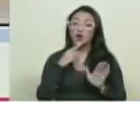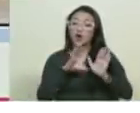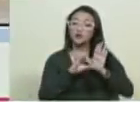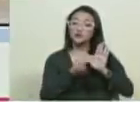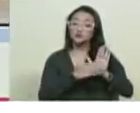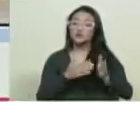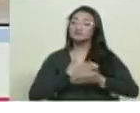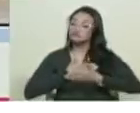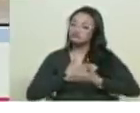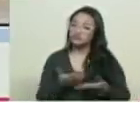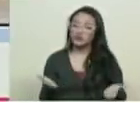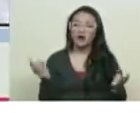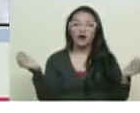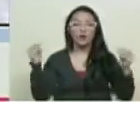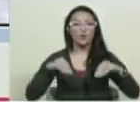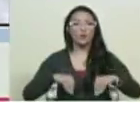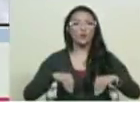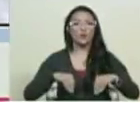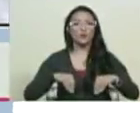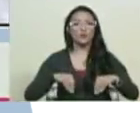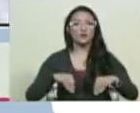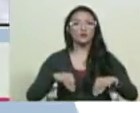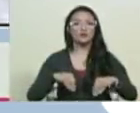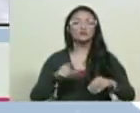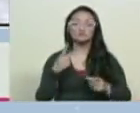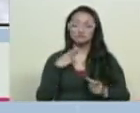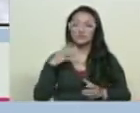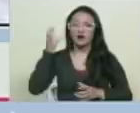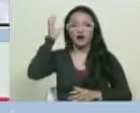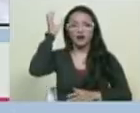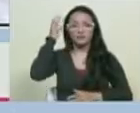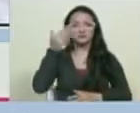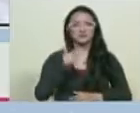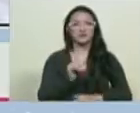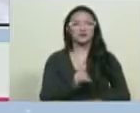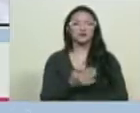voluntad, lograr los acuerdos que sabemos que somos capaces de lograr. Bien. Muchas gracias. Muchísimas.